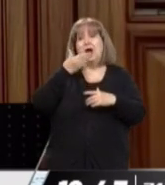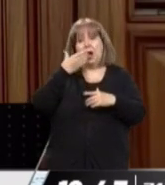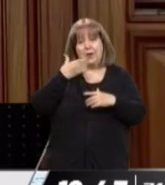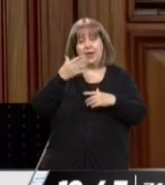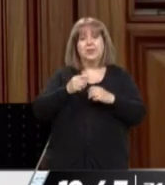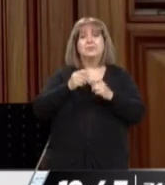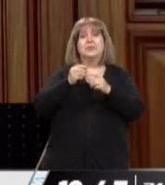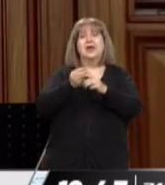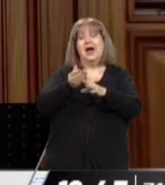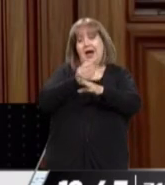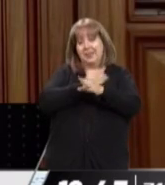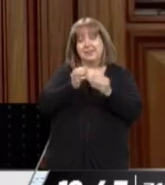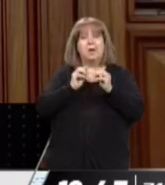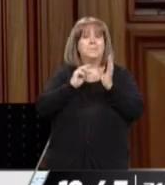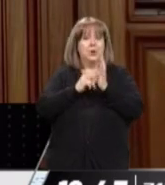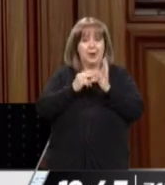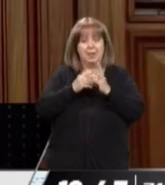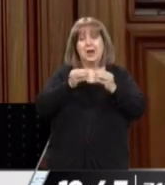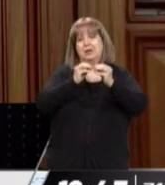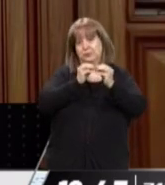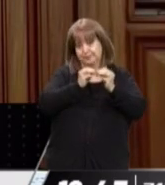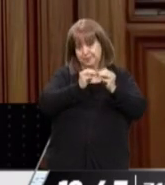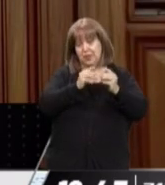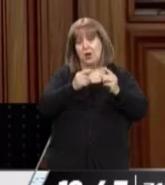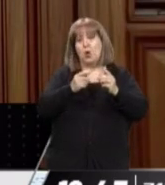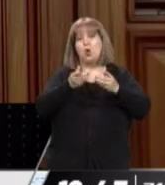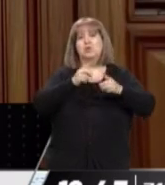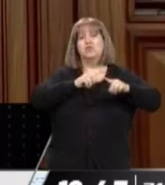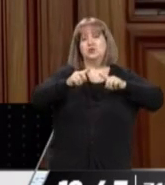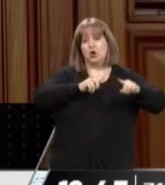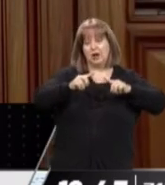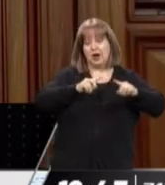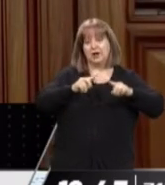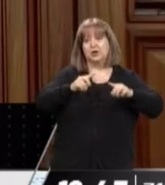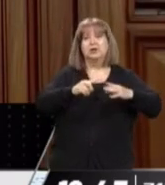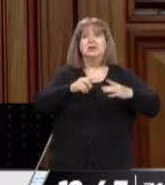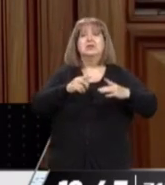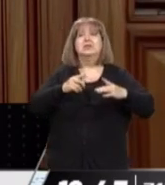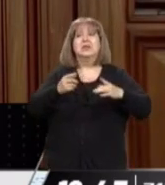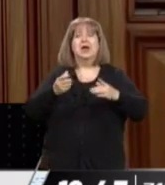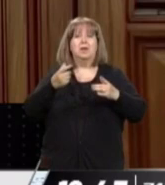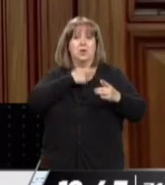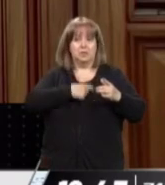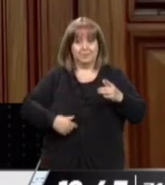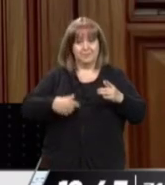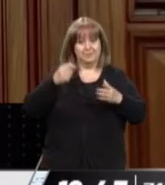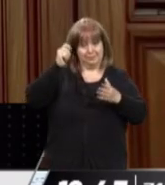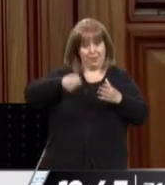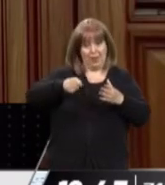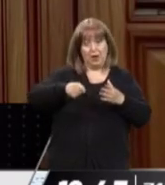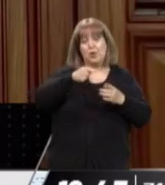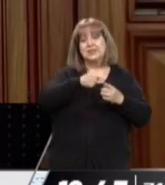Ciudad Autónoma de Buenos Aires y un funcionario del Poder Judicial, mano derecha del presidente de la Corte, Horacio Rosati.